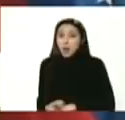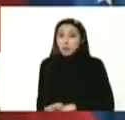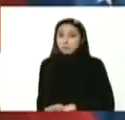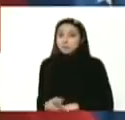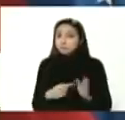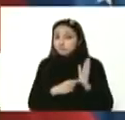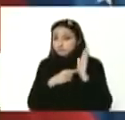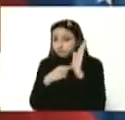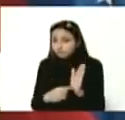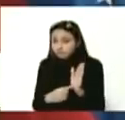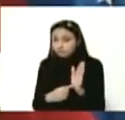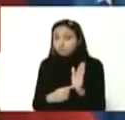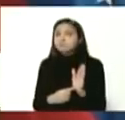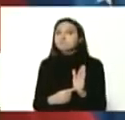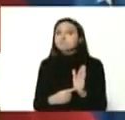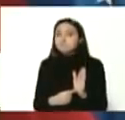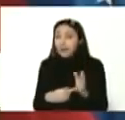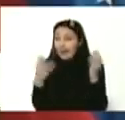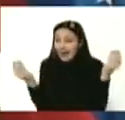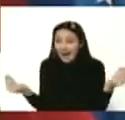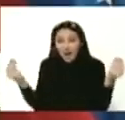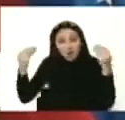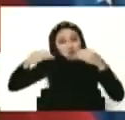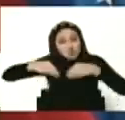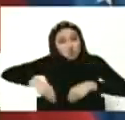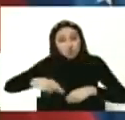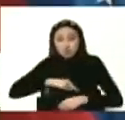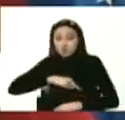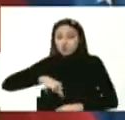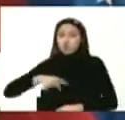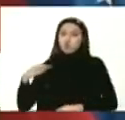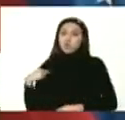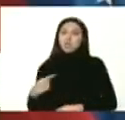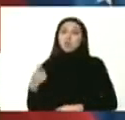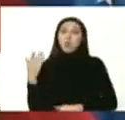esto, de acordarlo. Hemos tenido a veces